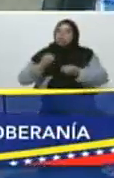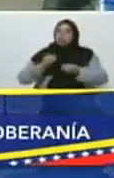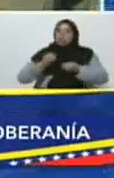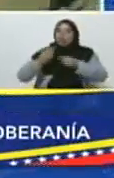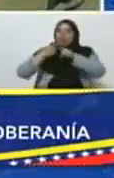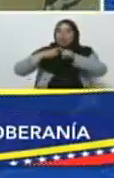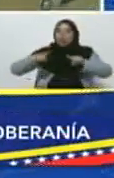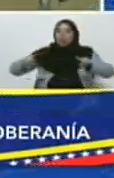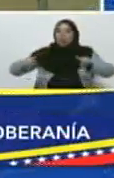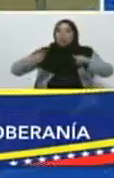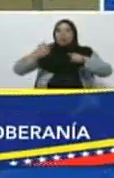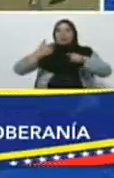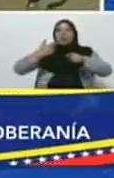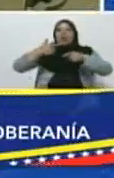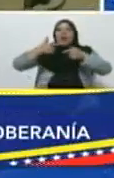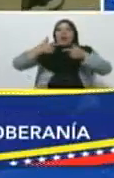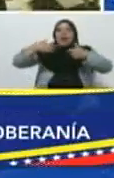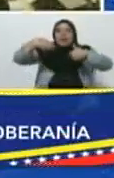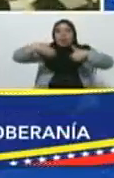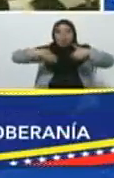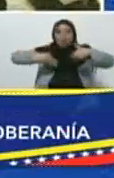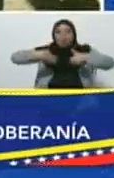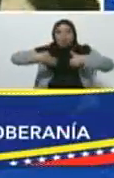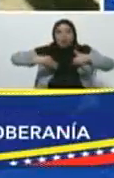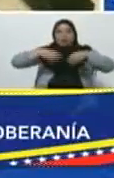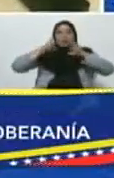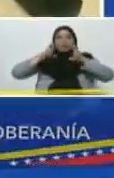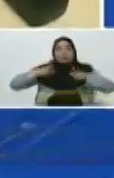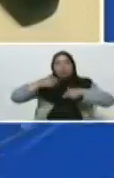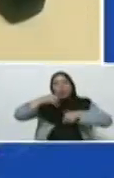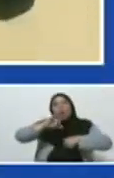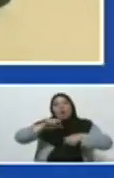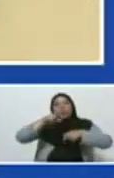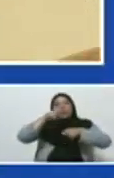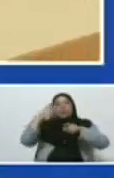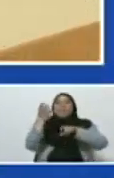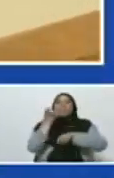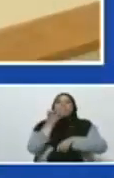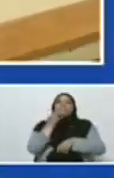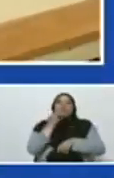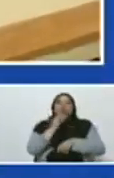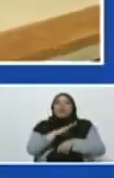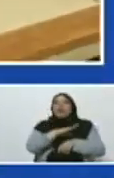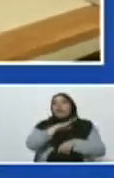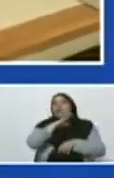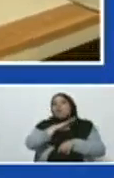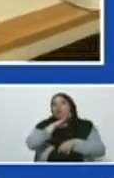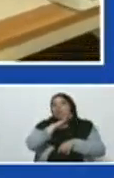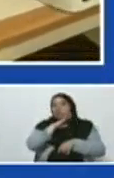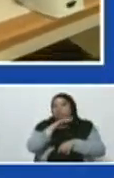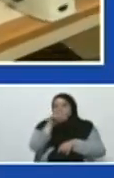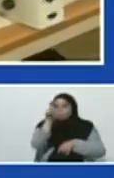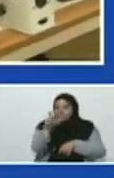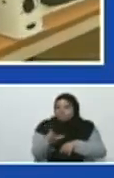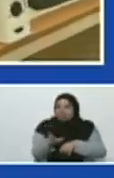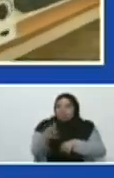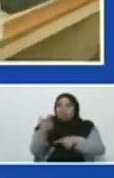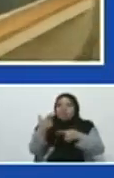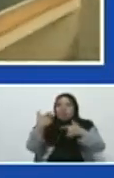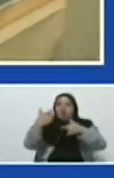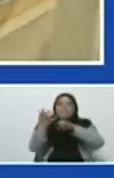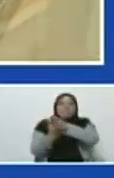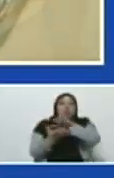y tejidos en personas que tienen dañado algún tejido. Esta fue una